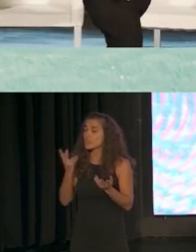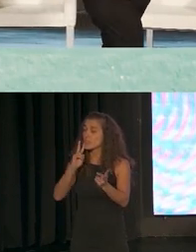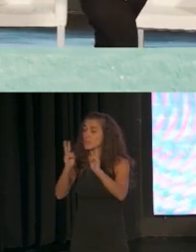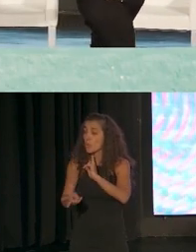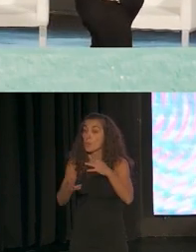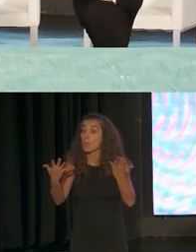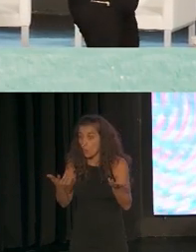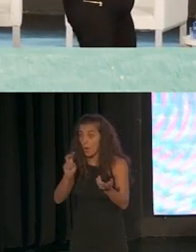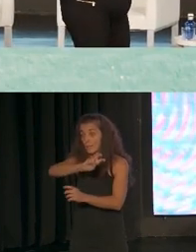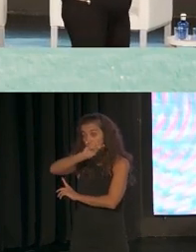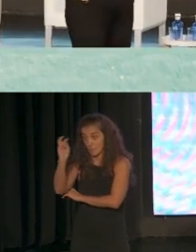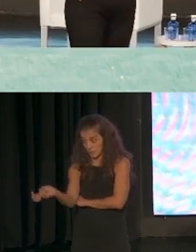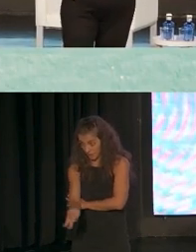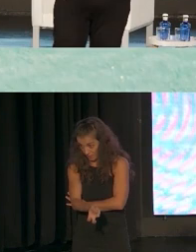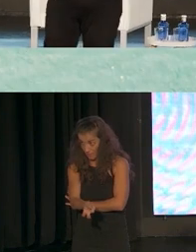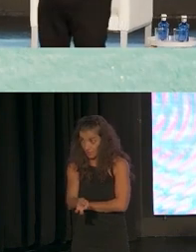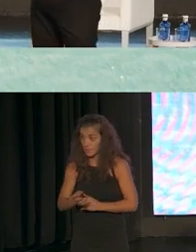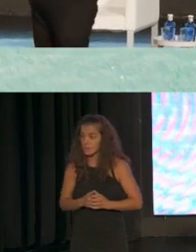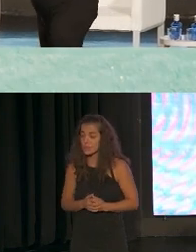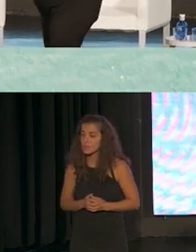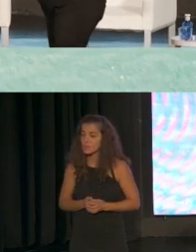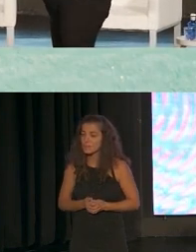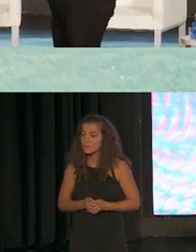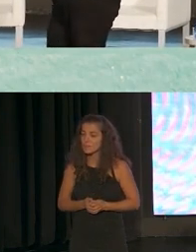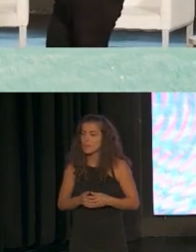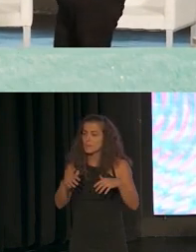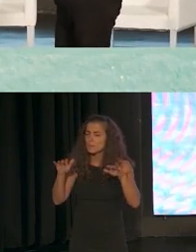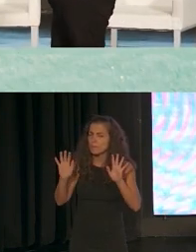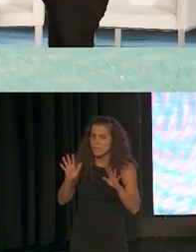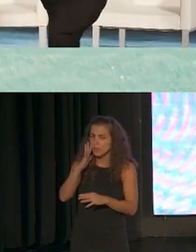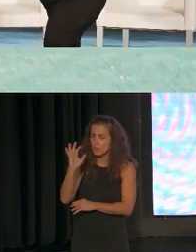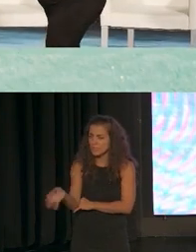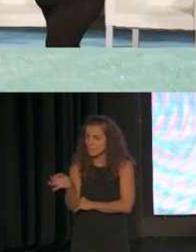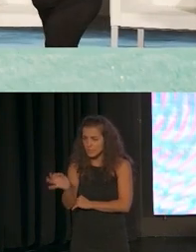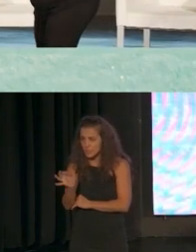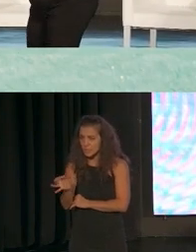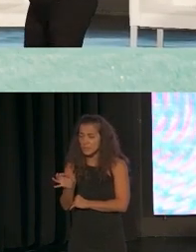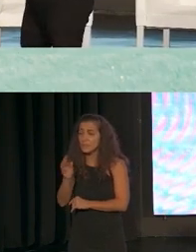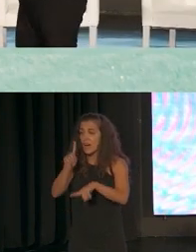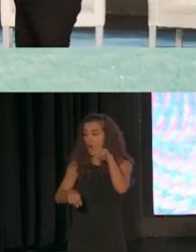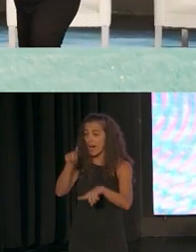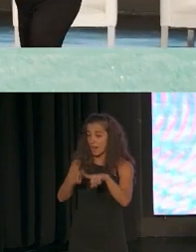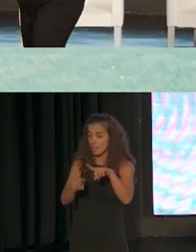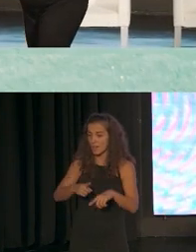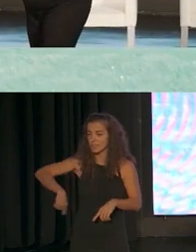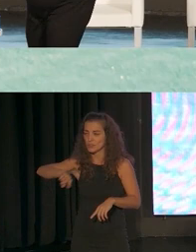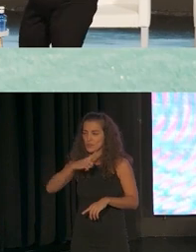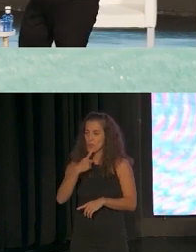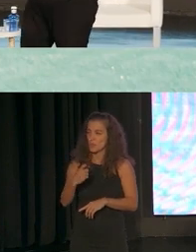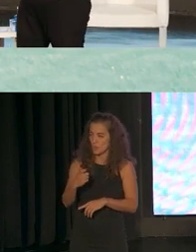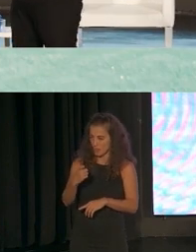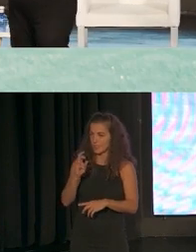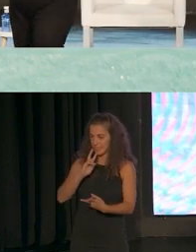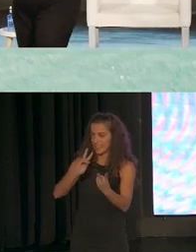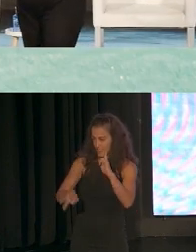la diversidad Pero es verdad que a veces nos cuesta un poco responder